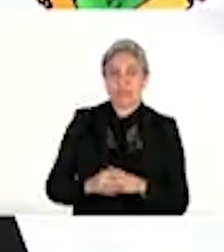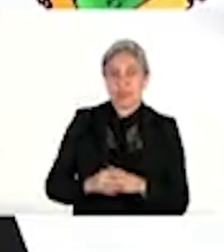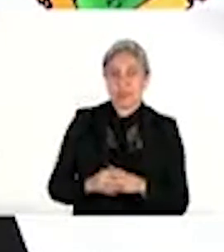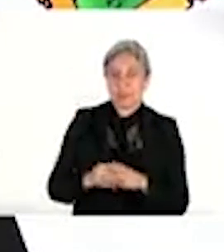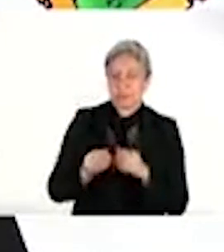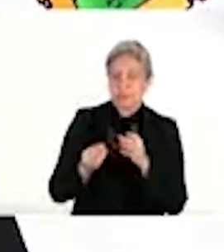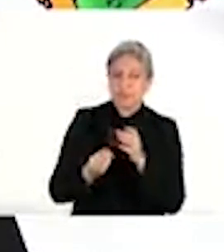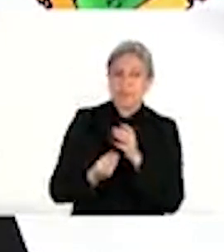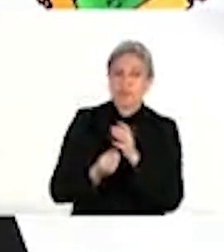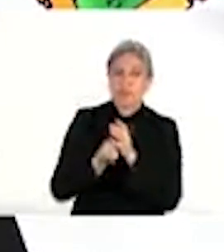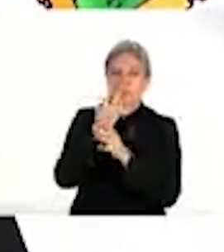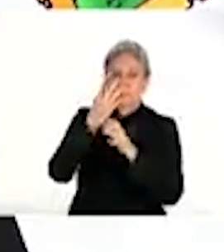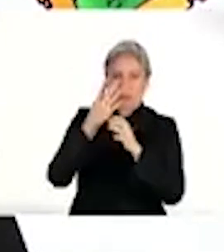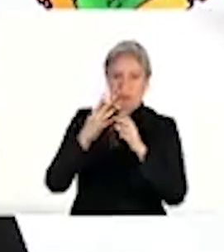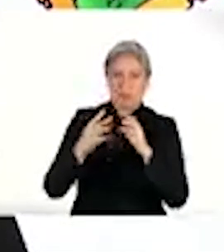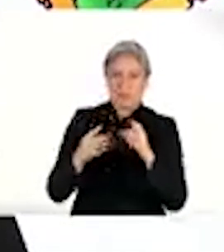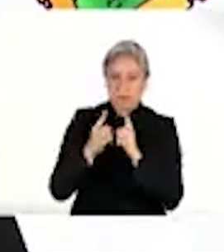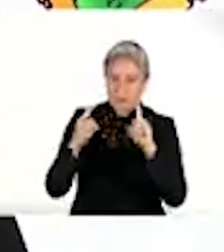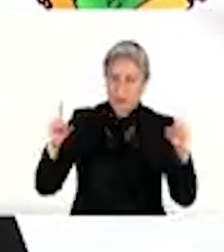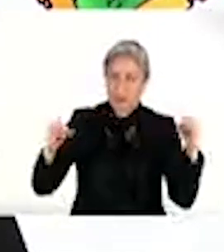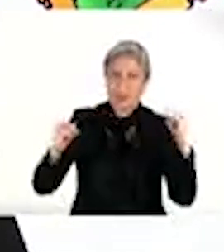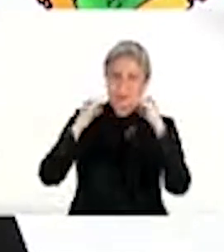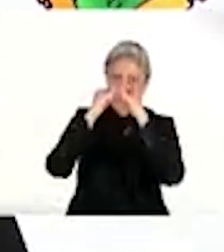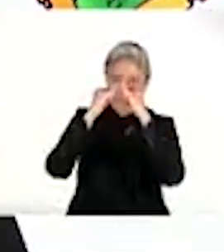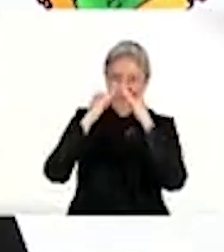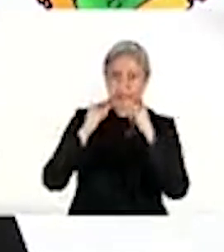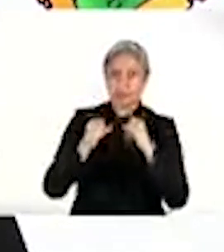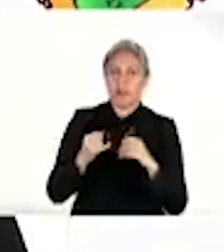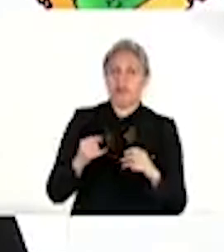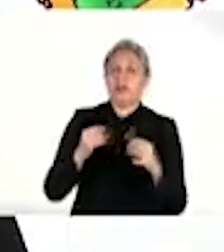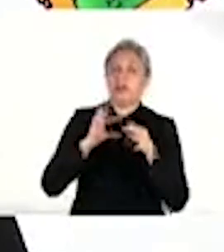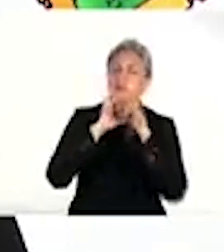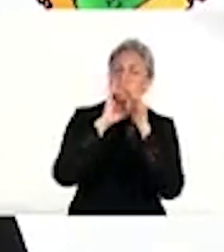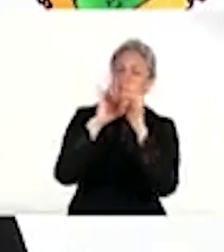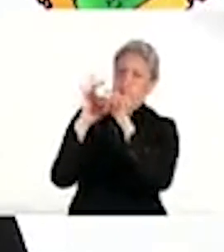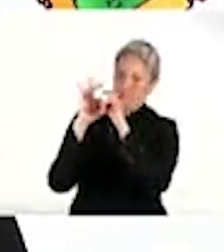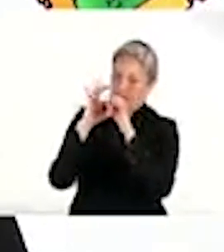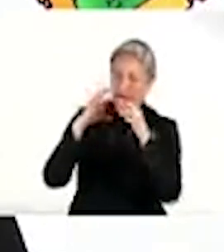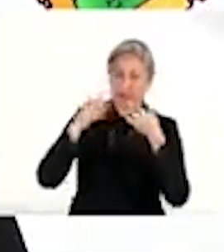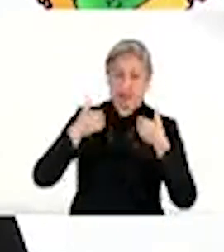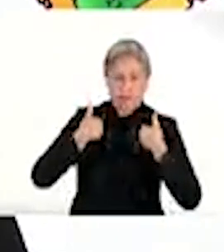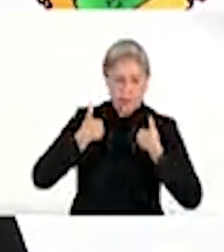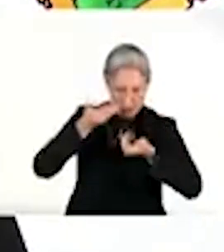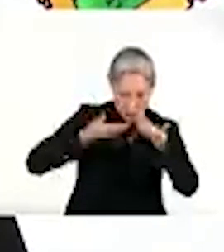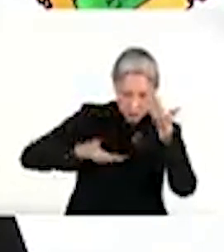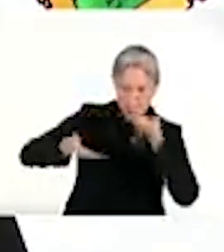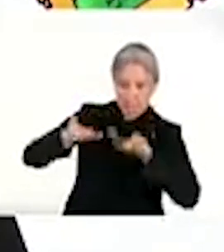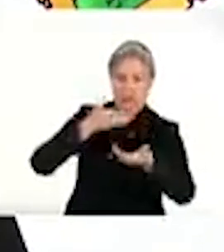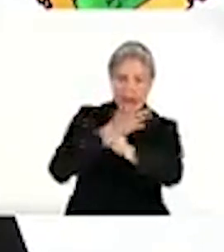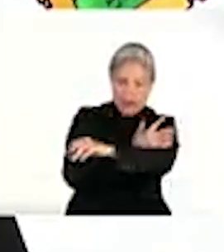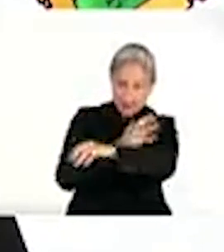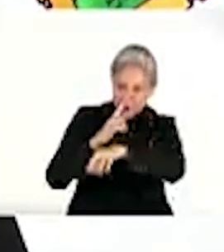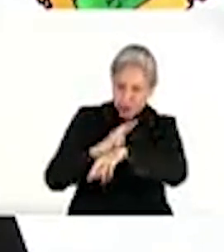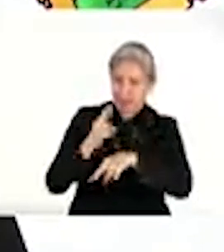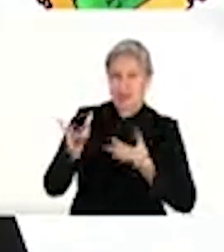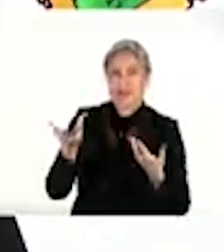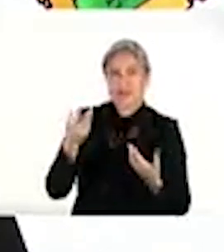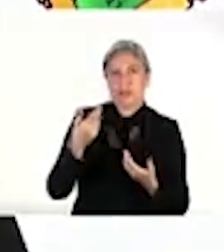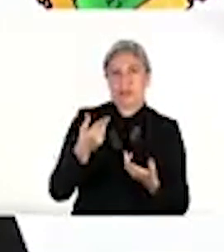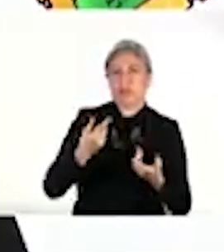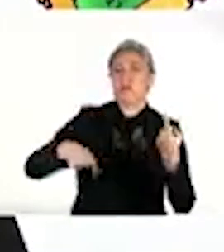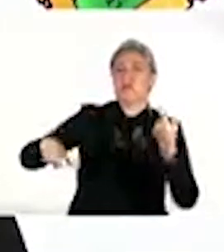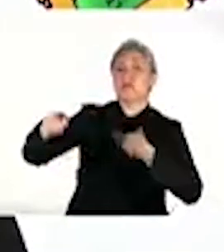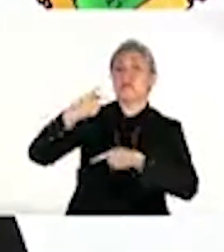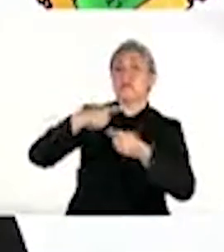regeneración institucional, de unidad, entendimiento y colaboración entre las y